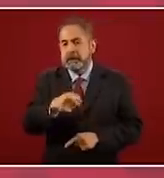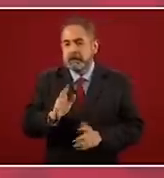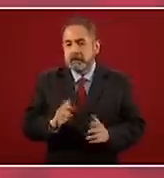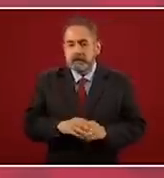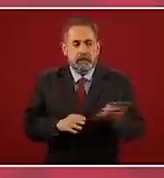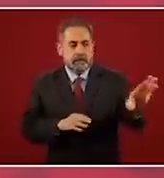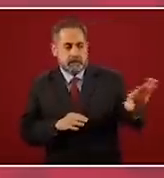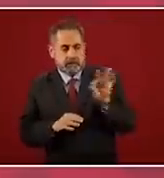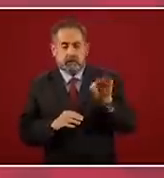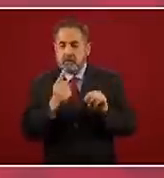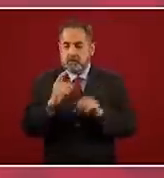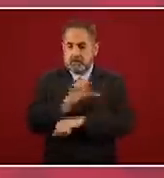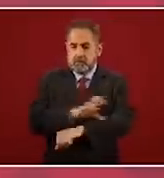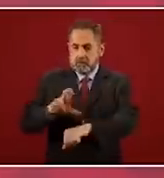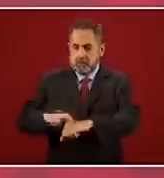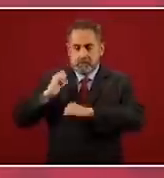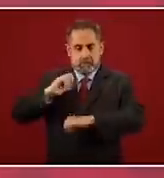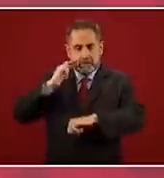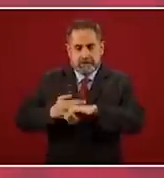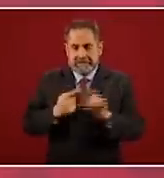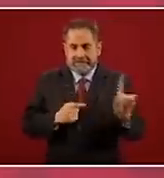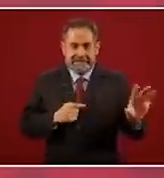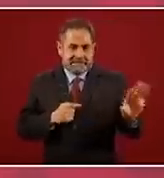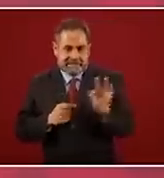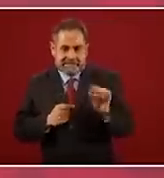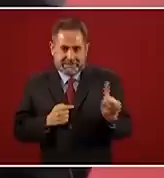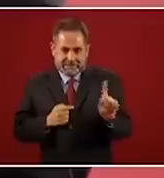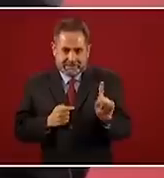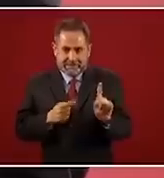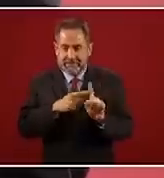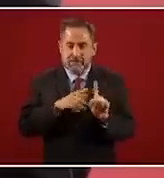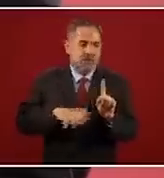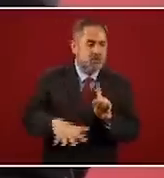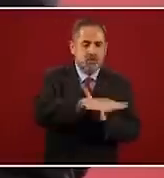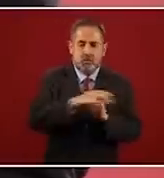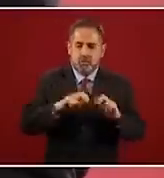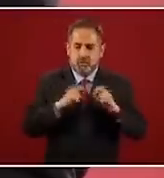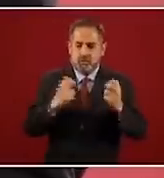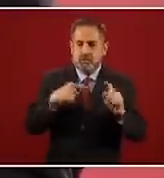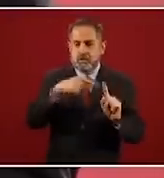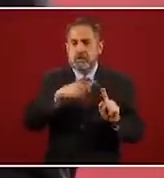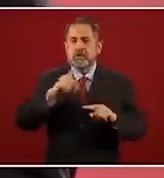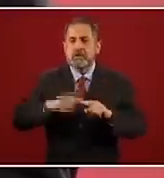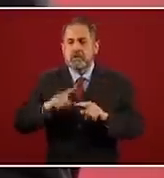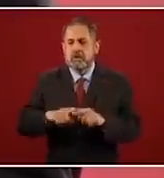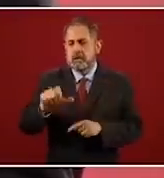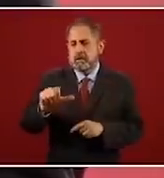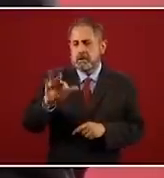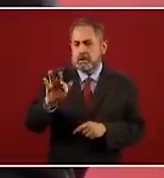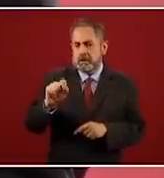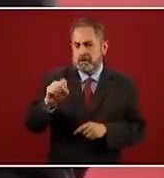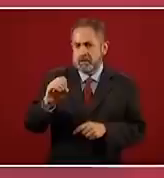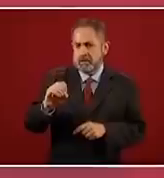se va a nombrar a un coordinador de todo el gabinete. Alfonso Romo.